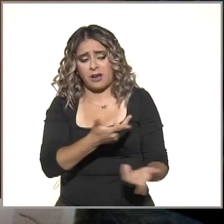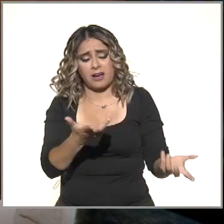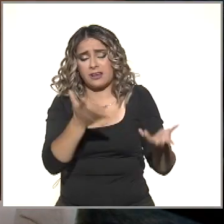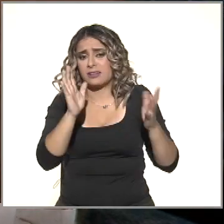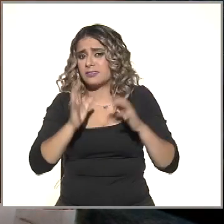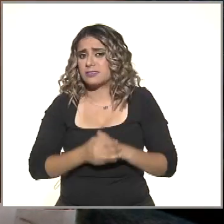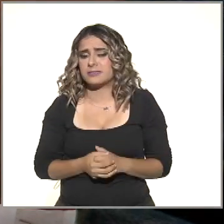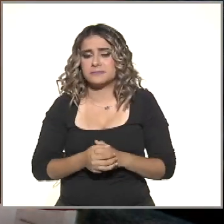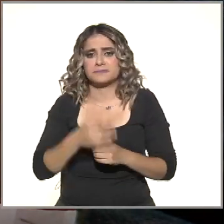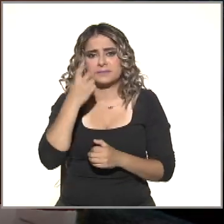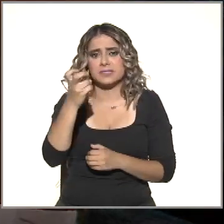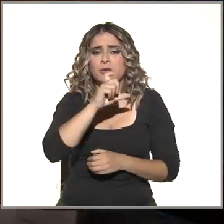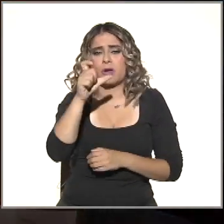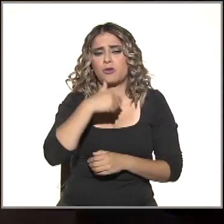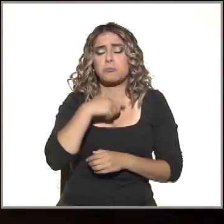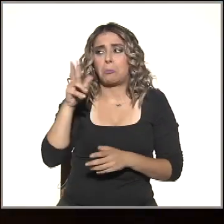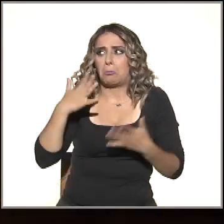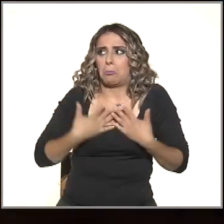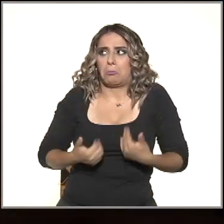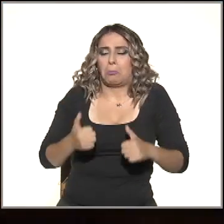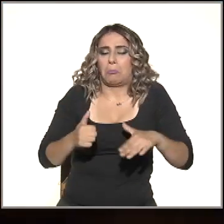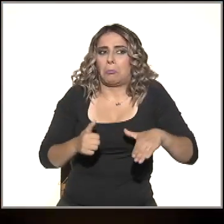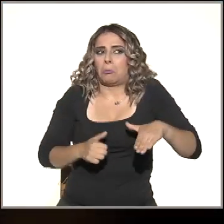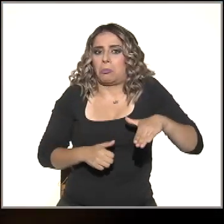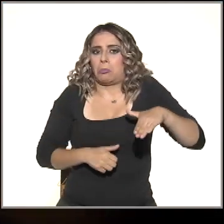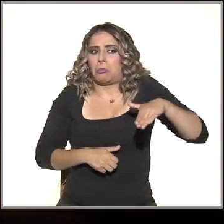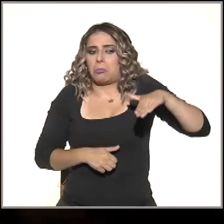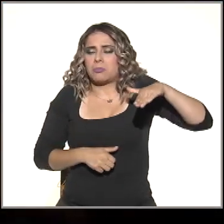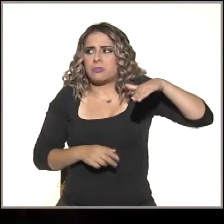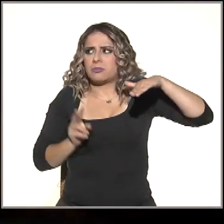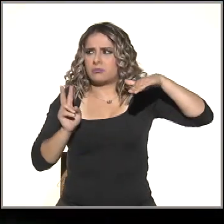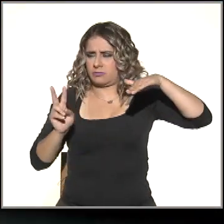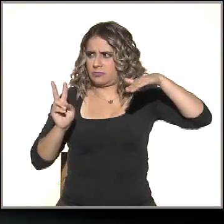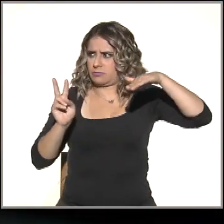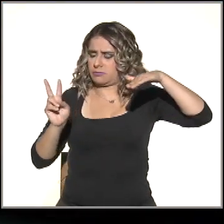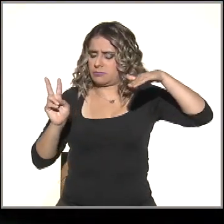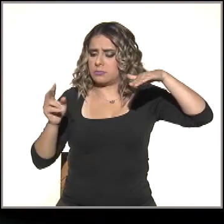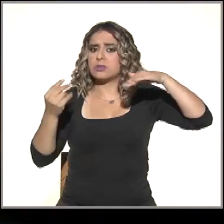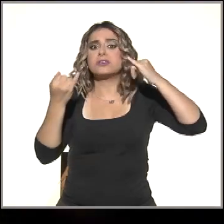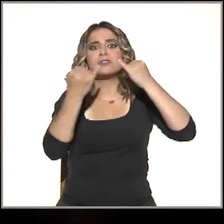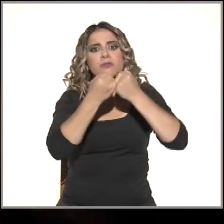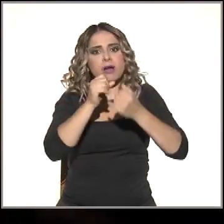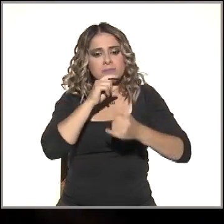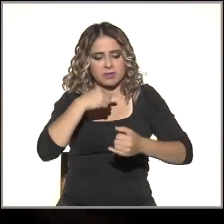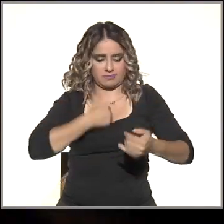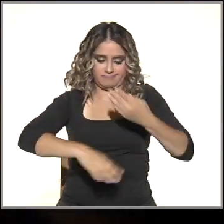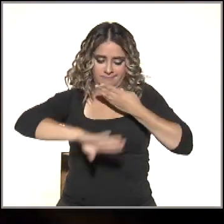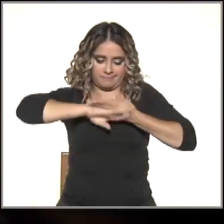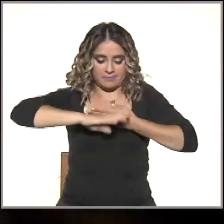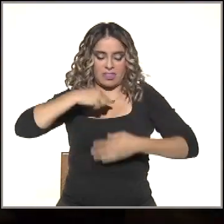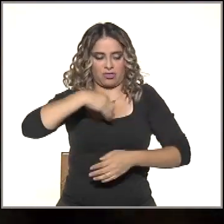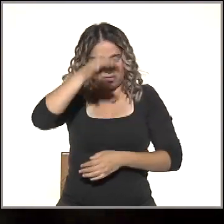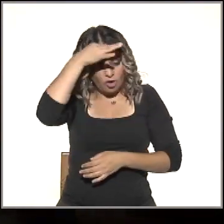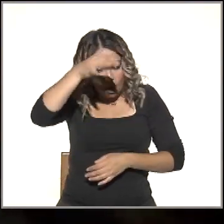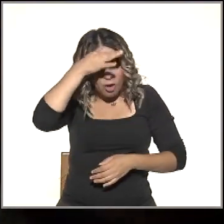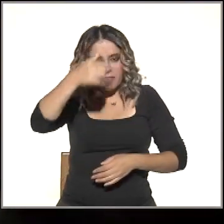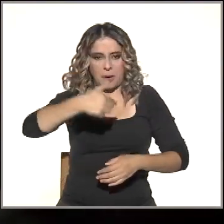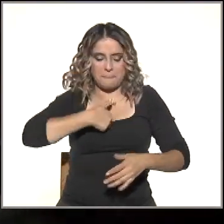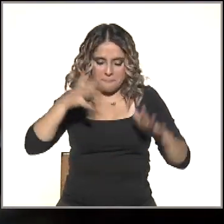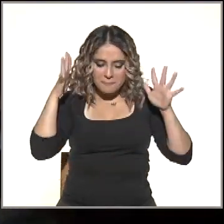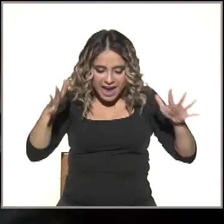crecí, hasta que ya fui una adulta, me daba cuenta cómo me refería a mí misma. Siempre me decía, ah, pero qué tonta, ah, pero qué